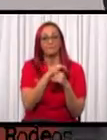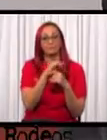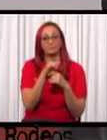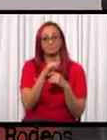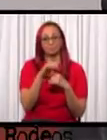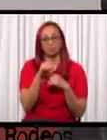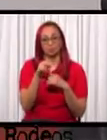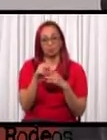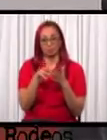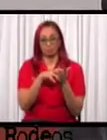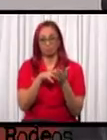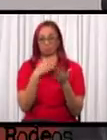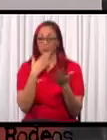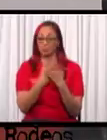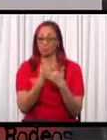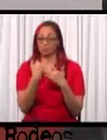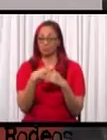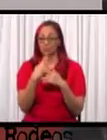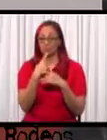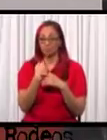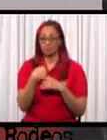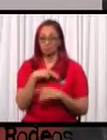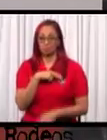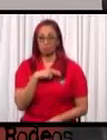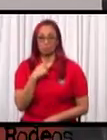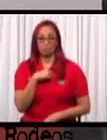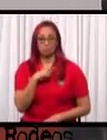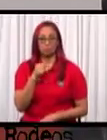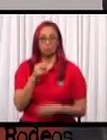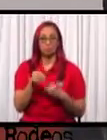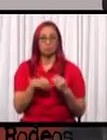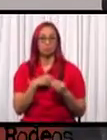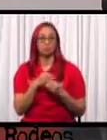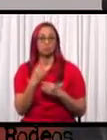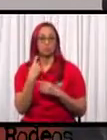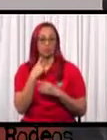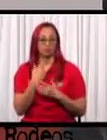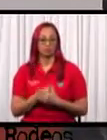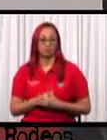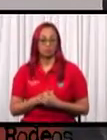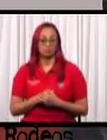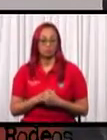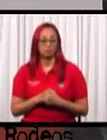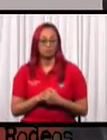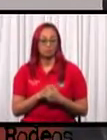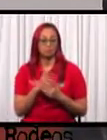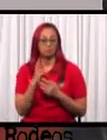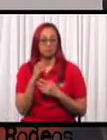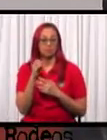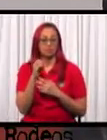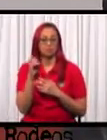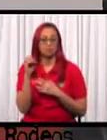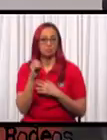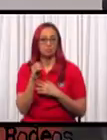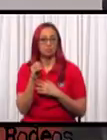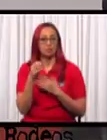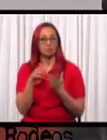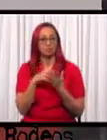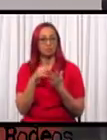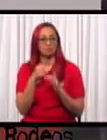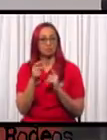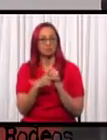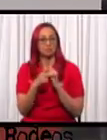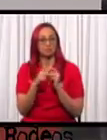Bueno, ya dijimos, nuestros costos de producción son altos. Un 70% del arroz en este país depende de